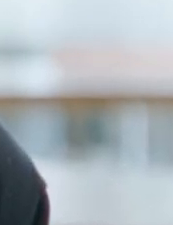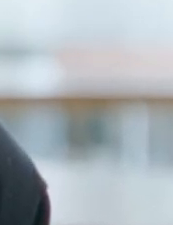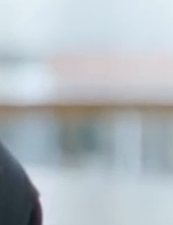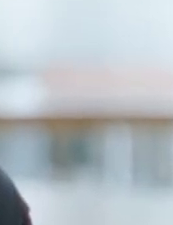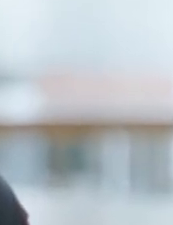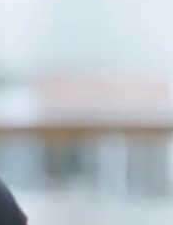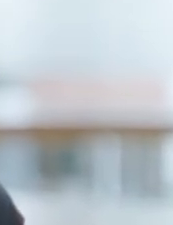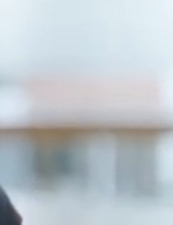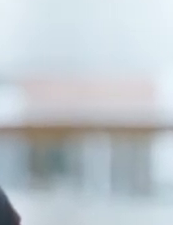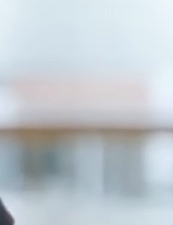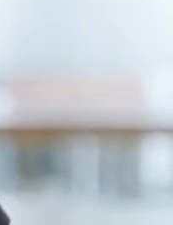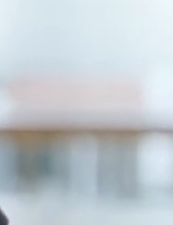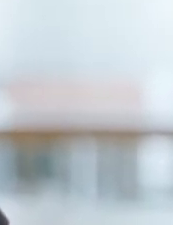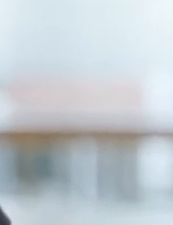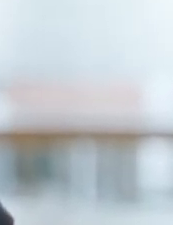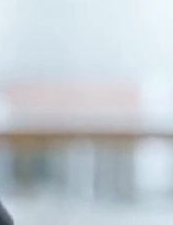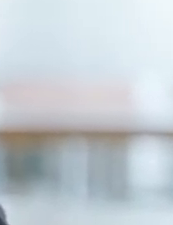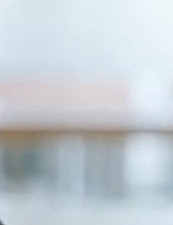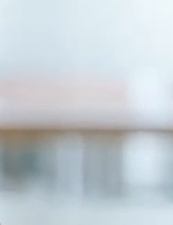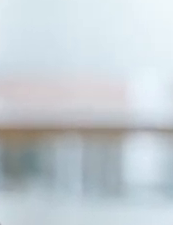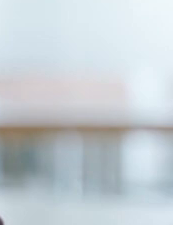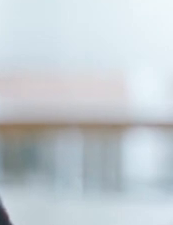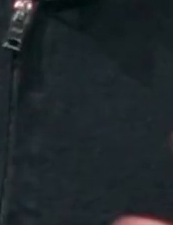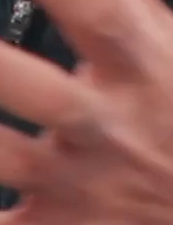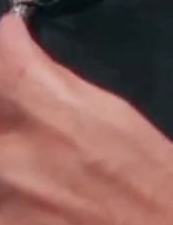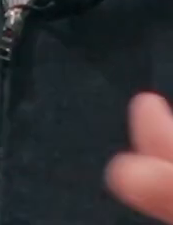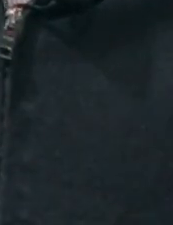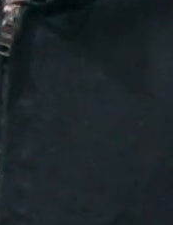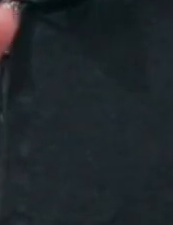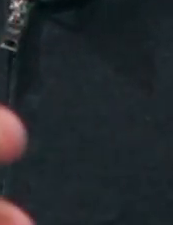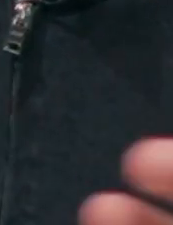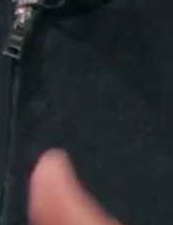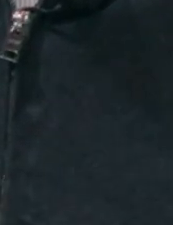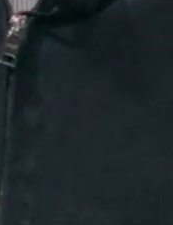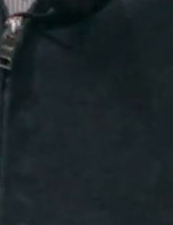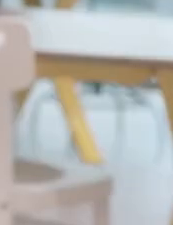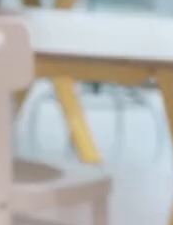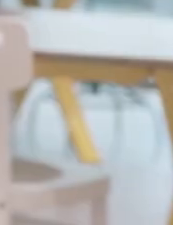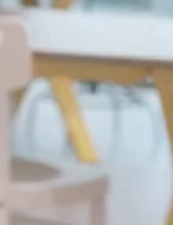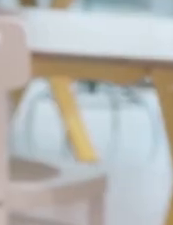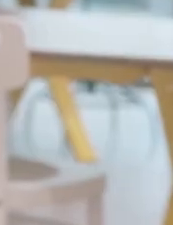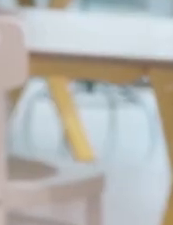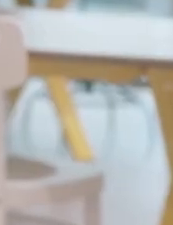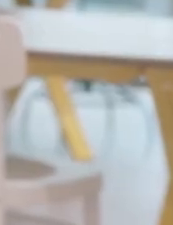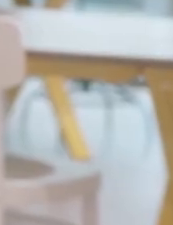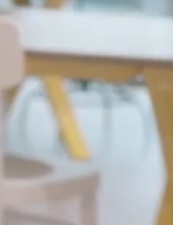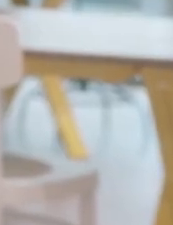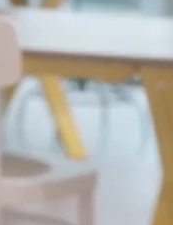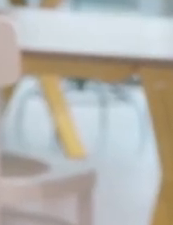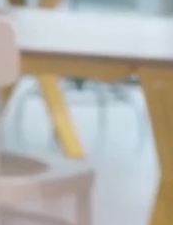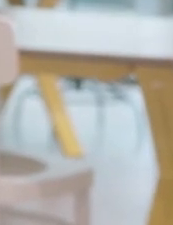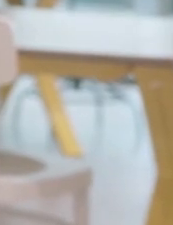vemos en estos momentos como cada día más surgen un montón de